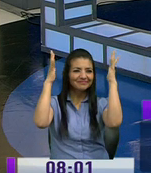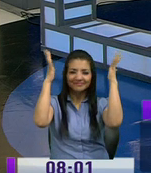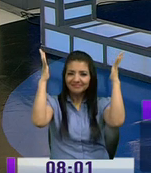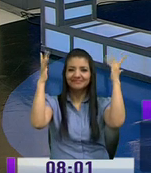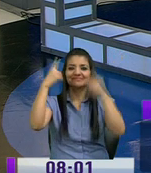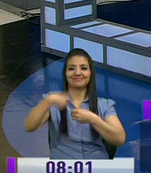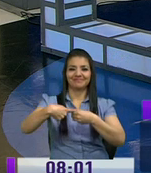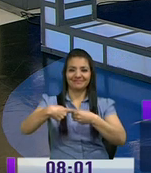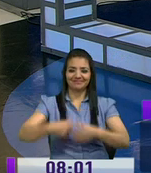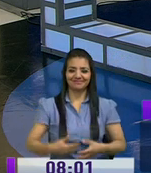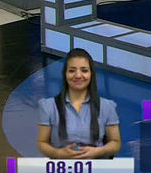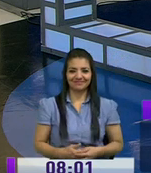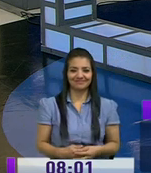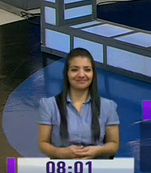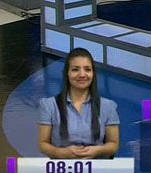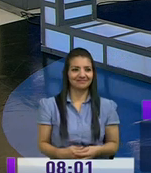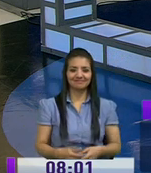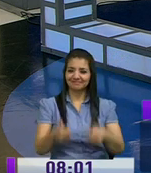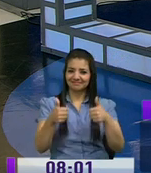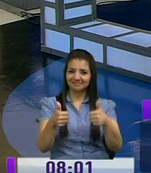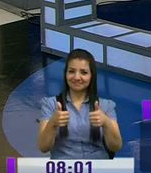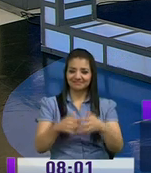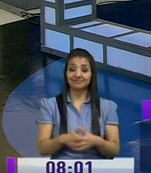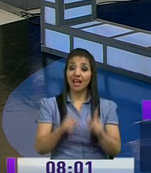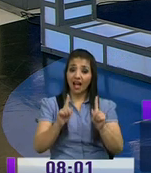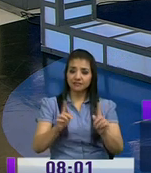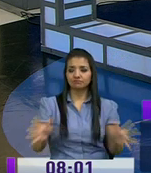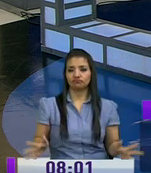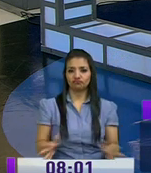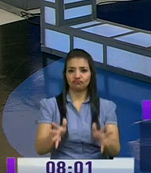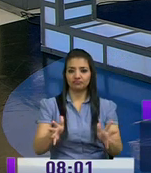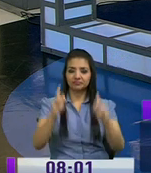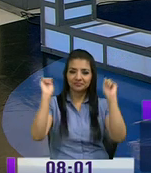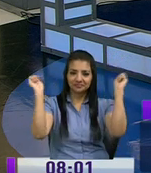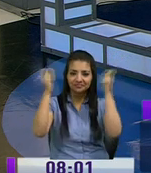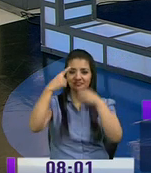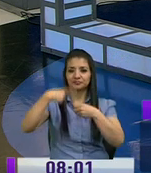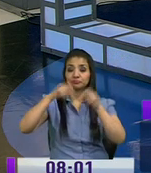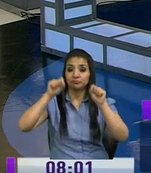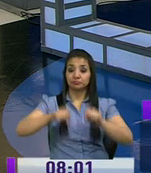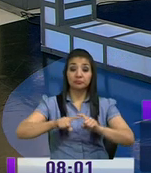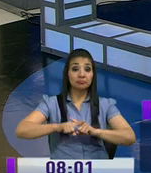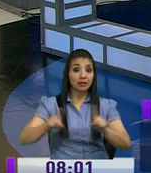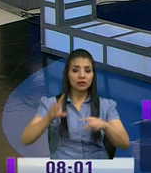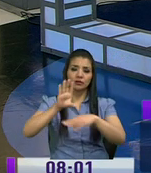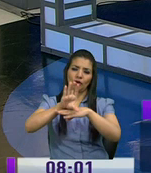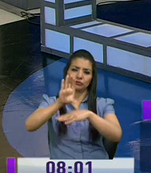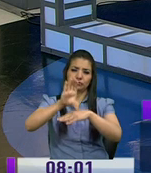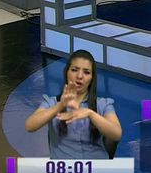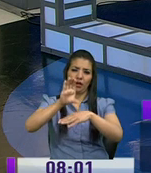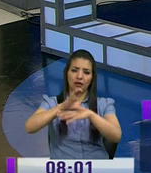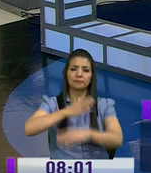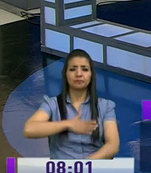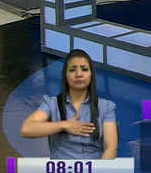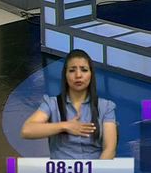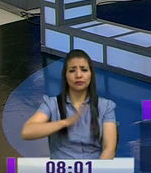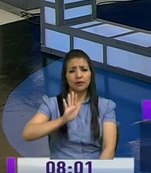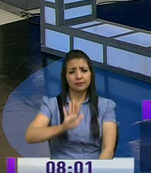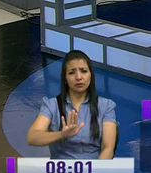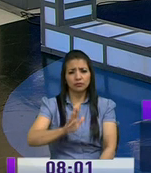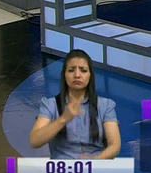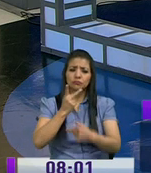viva Quito! Muy bien, ese es el ánimo que hay que ponerle para festejar a la carita de Dios. Pero consejo, por favor, hágalo